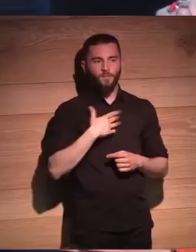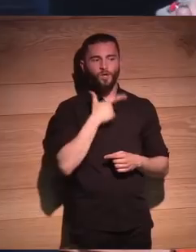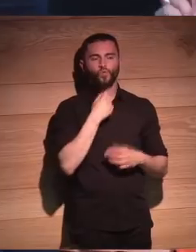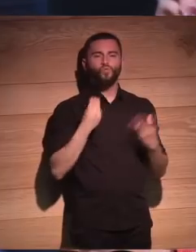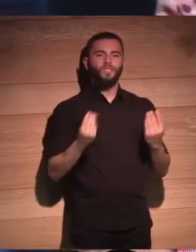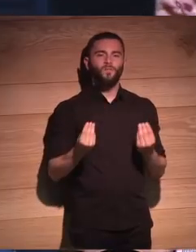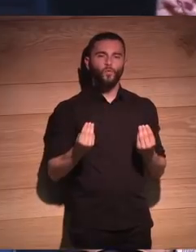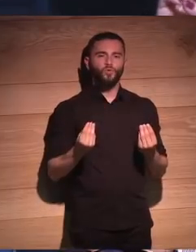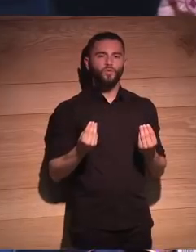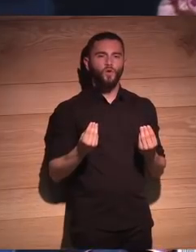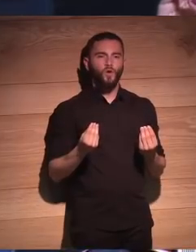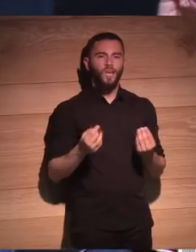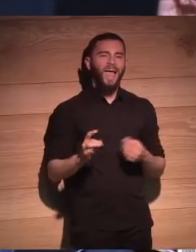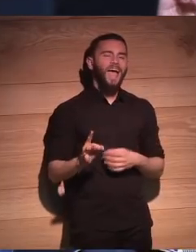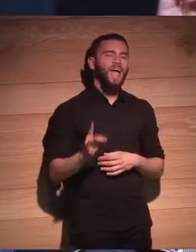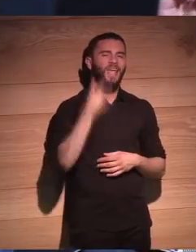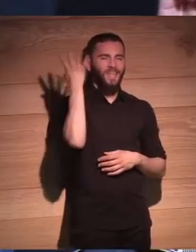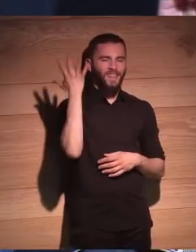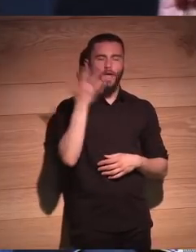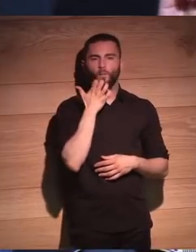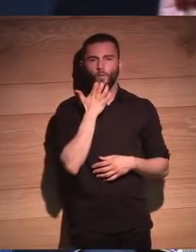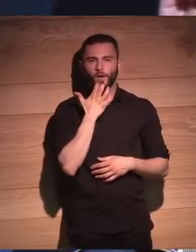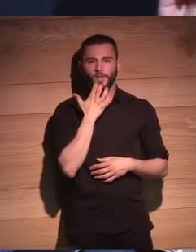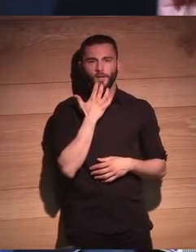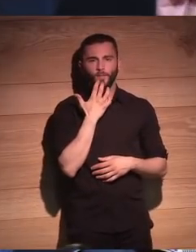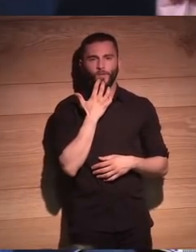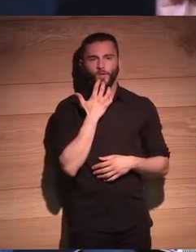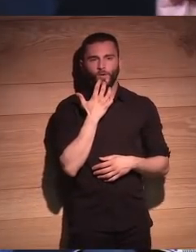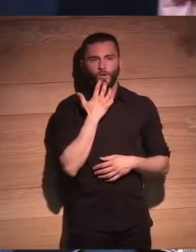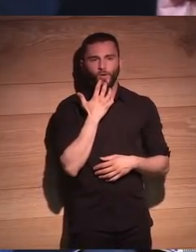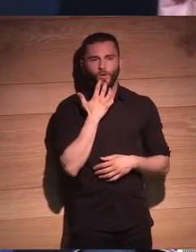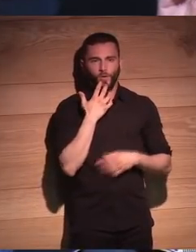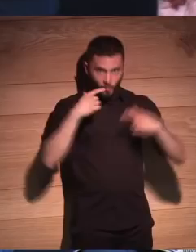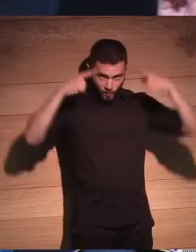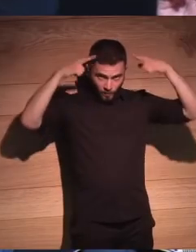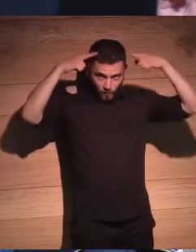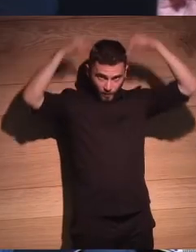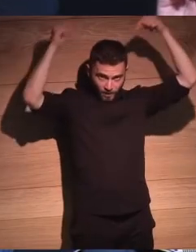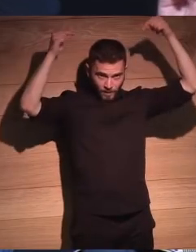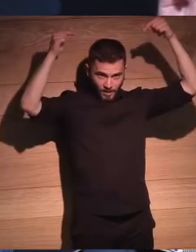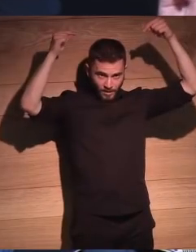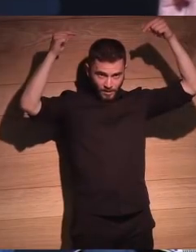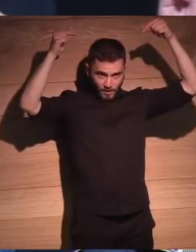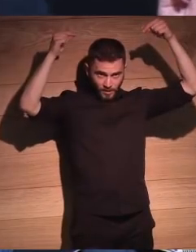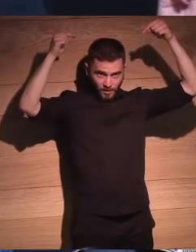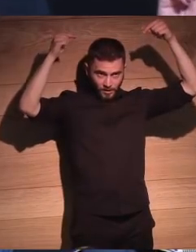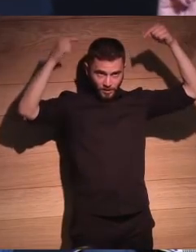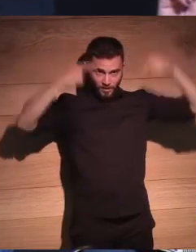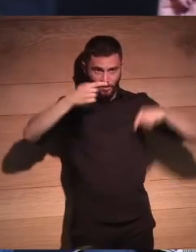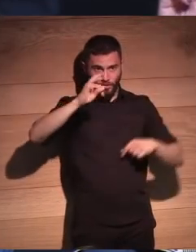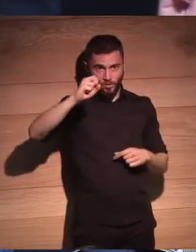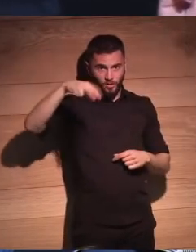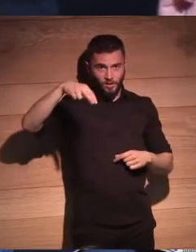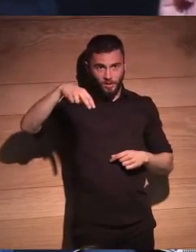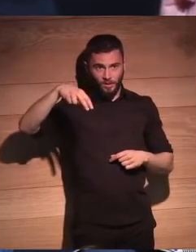esa idea, ¿no? Por ejemplo, cuando Batman me gusta mucho Gotham Luz de Gas, por un lado, pero